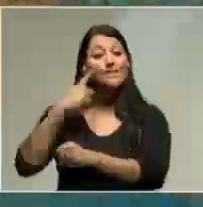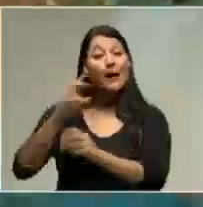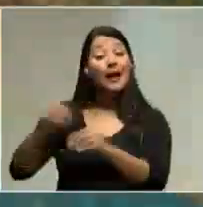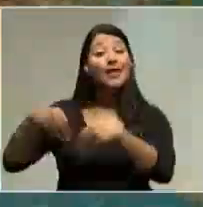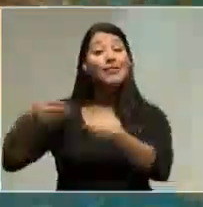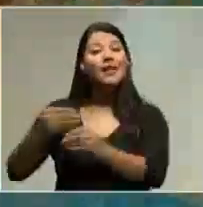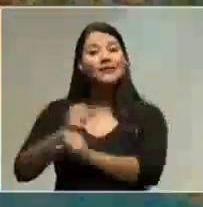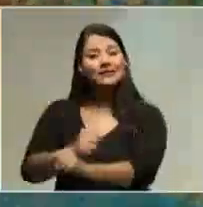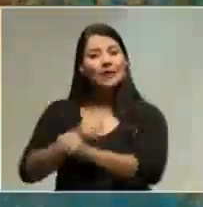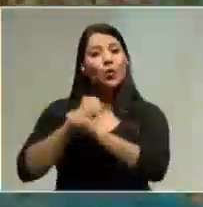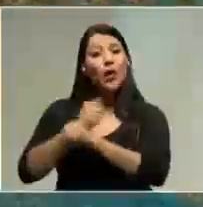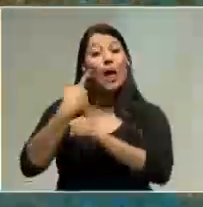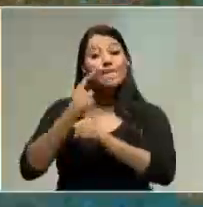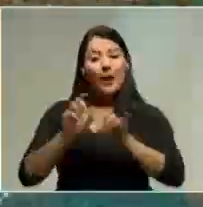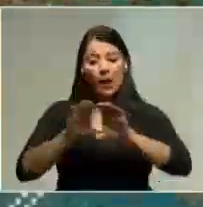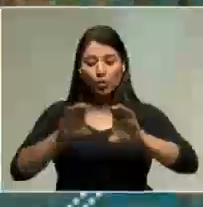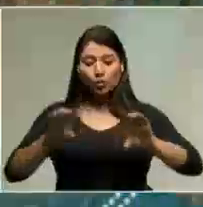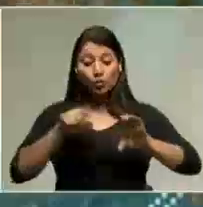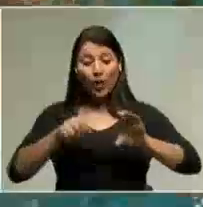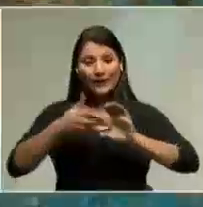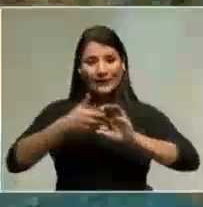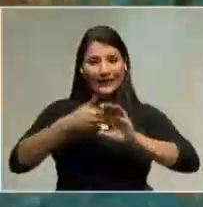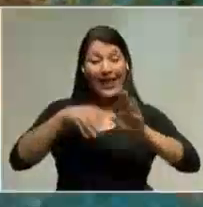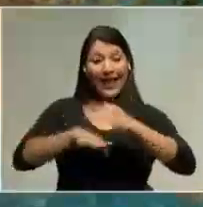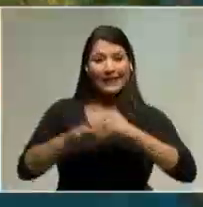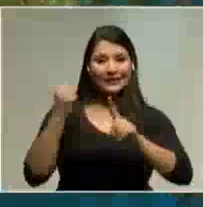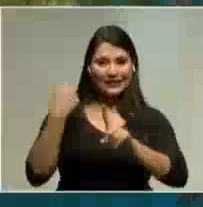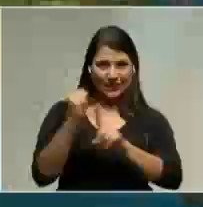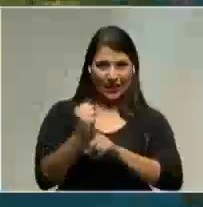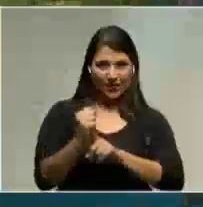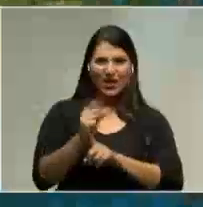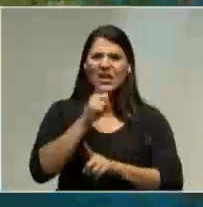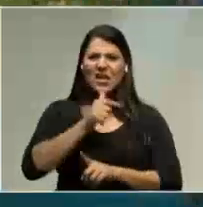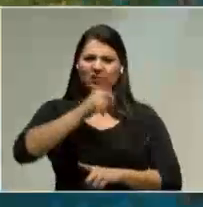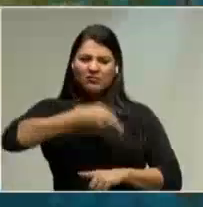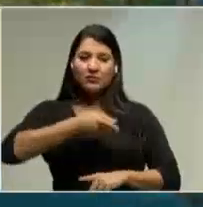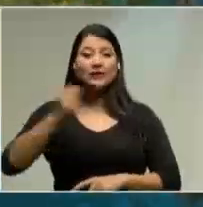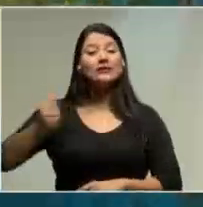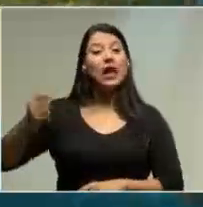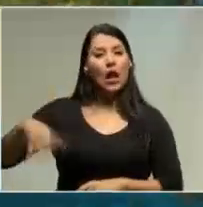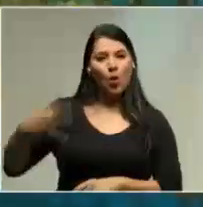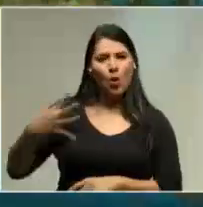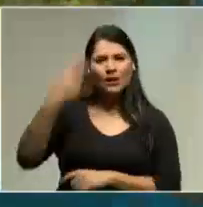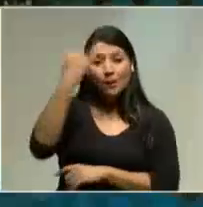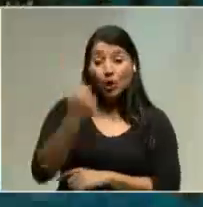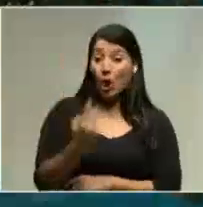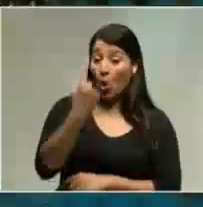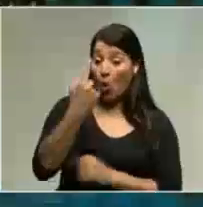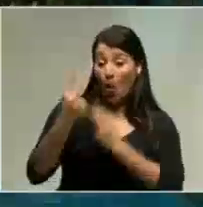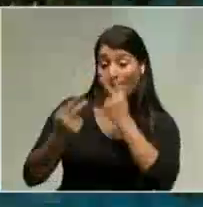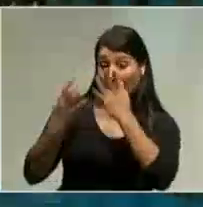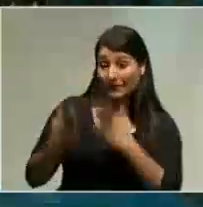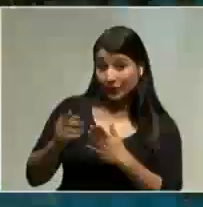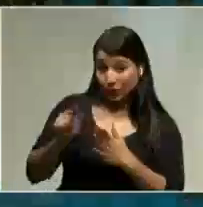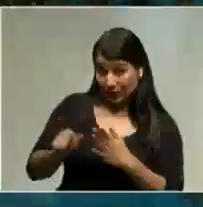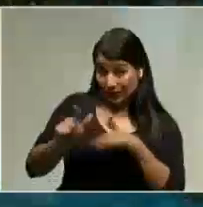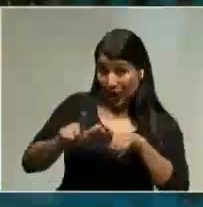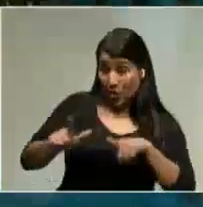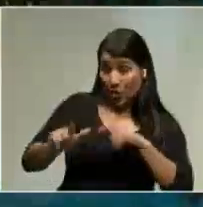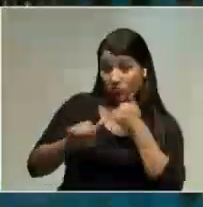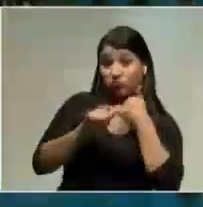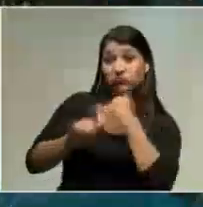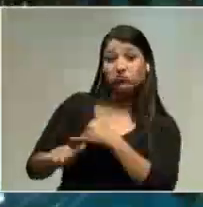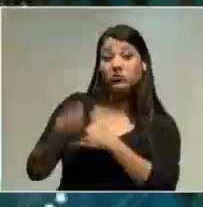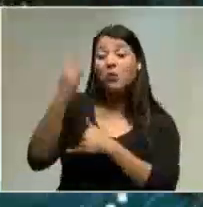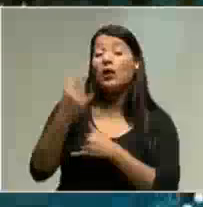al poliducto de la institución ubicado en Siquirres. Esta orden la giró la Sala Constitucional luego de que un vecino de la comunidad presentara la